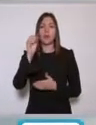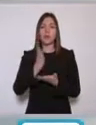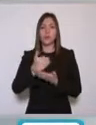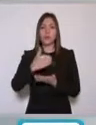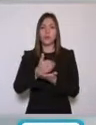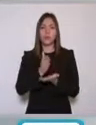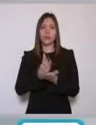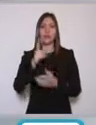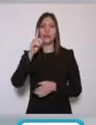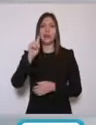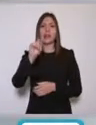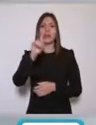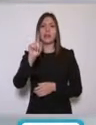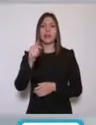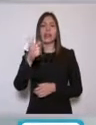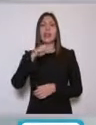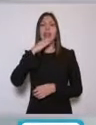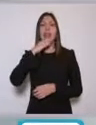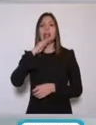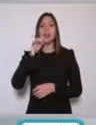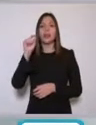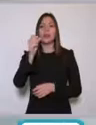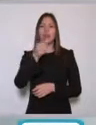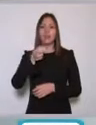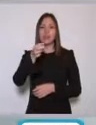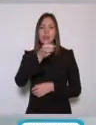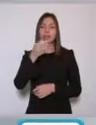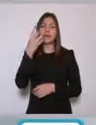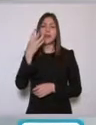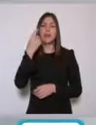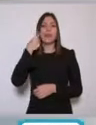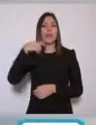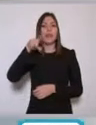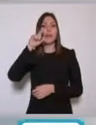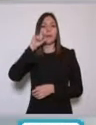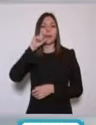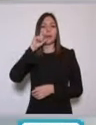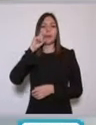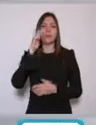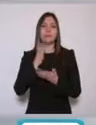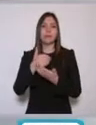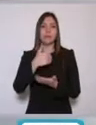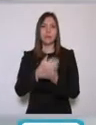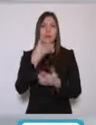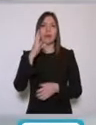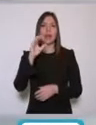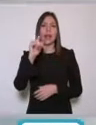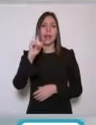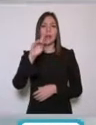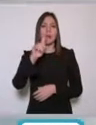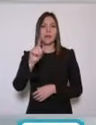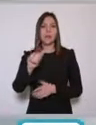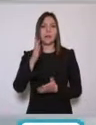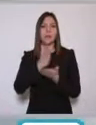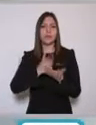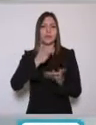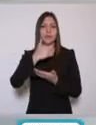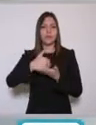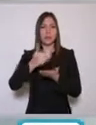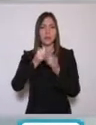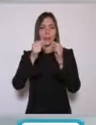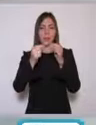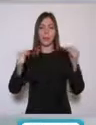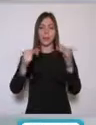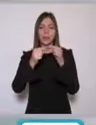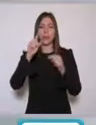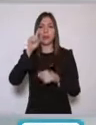ajo picados, una taza de granos de elote, 4 jitomates finamente picados, 4 calabazas en bastones, también 1,5